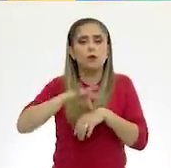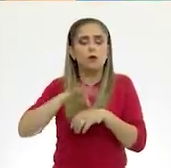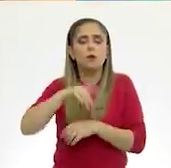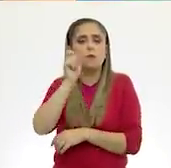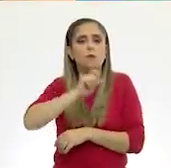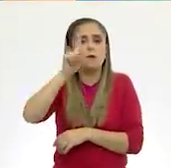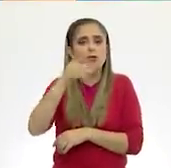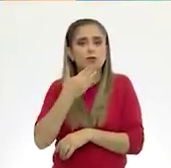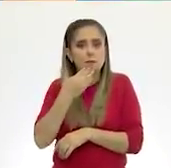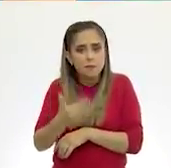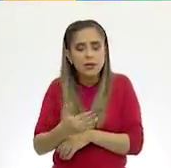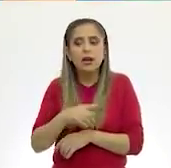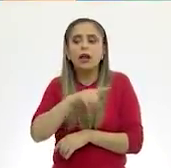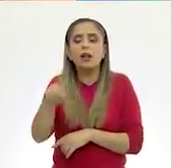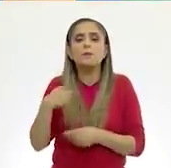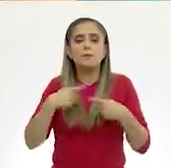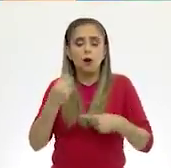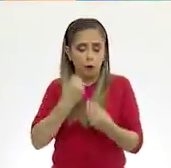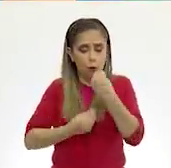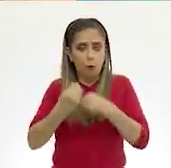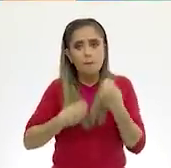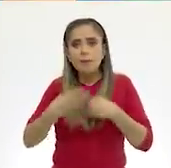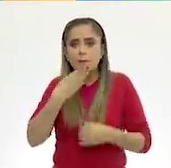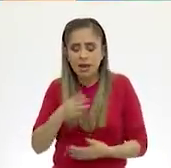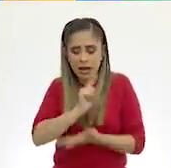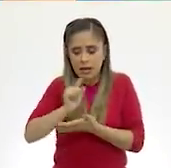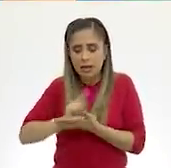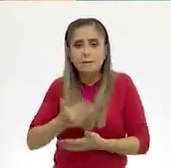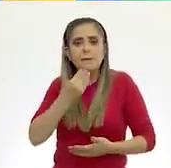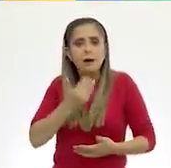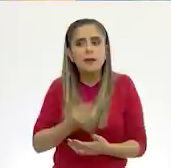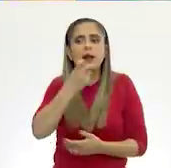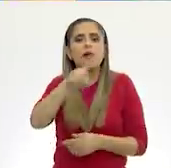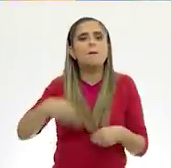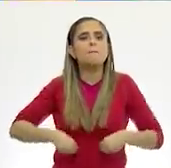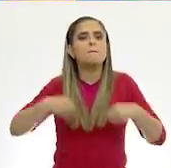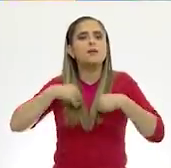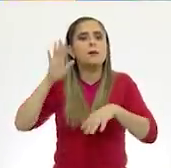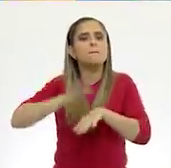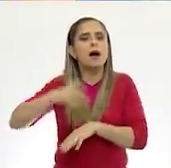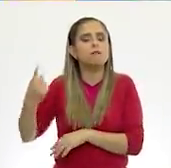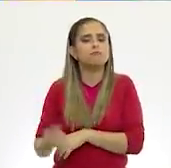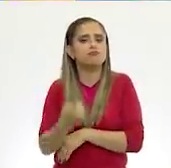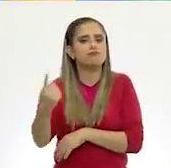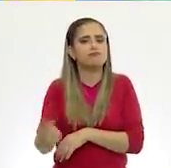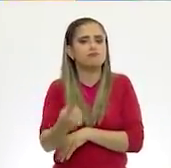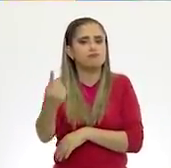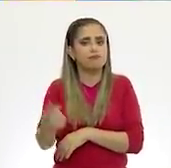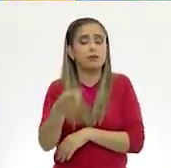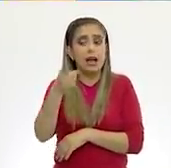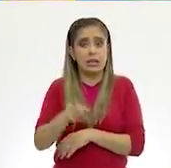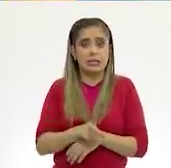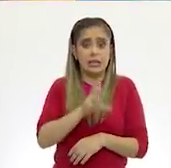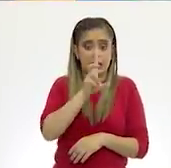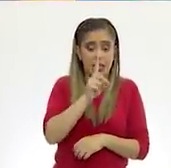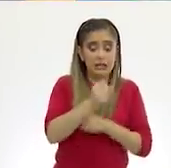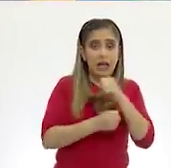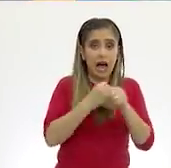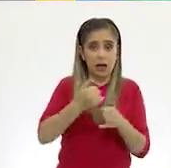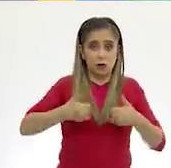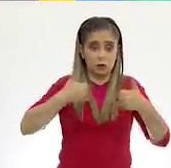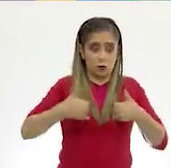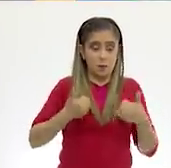como mejoras en la alimentación y en la higiene. De este modo, la esperanza de vida pasó de 30 años